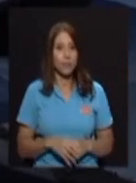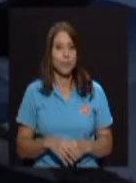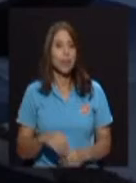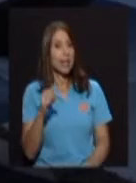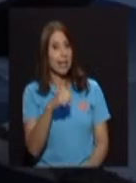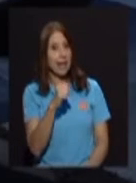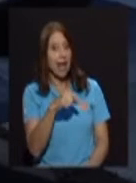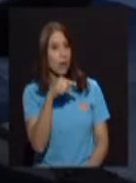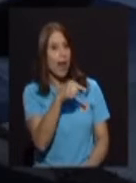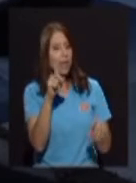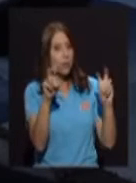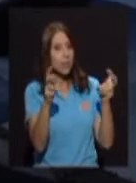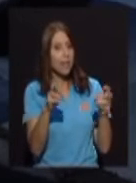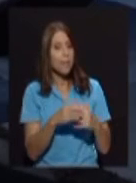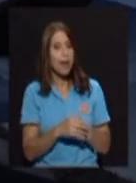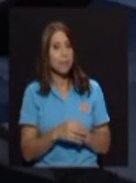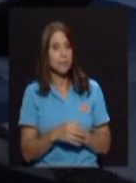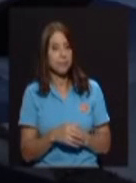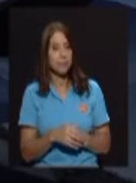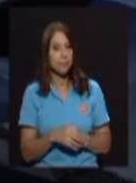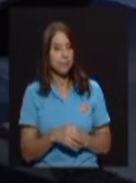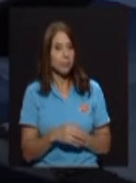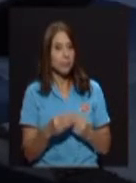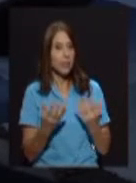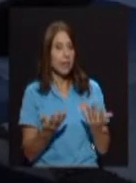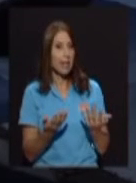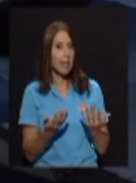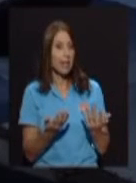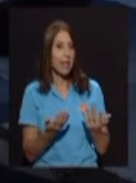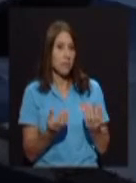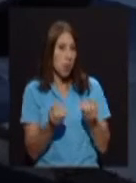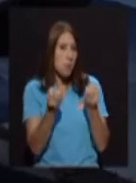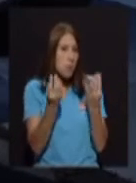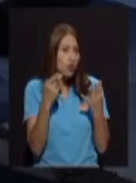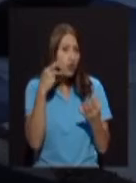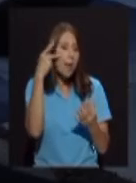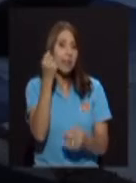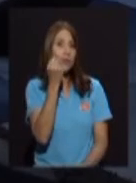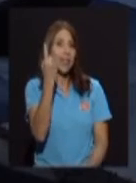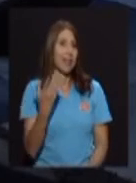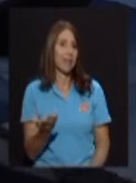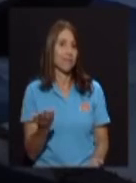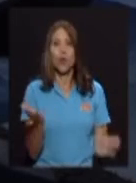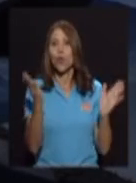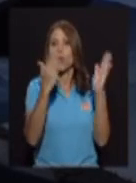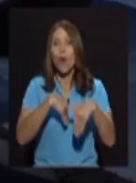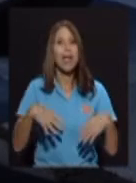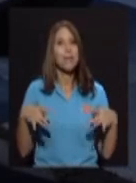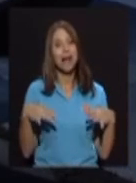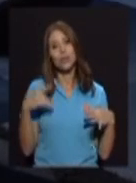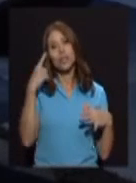un tema que es, lo entenderán mucho los padres, no hay vacaciones de